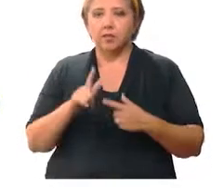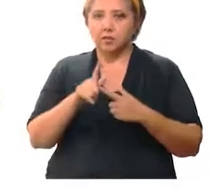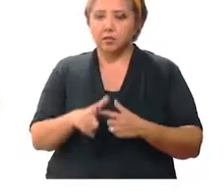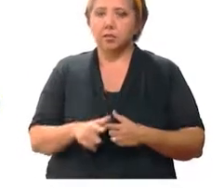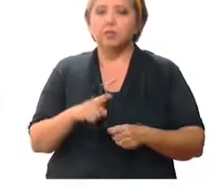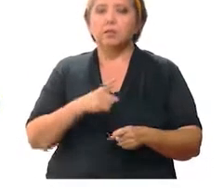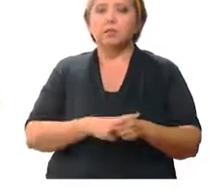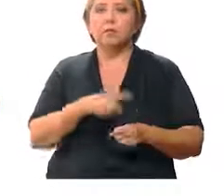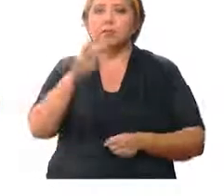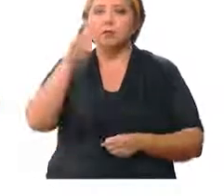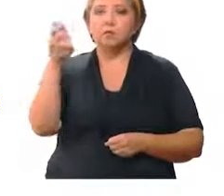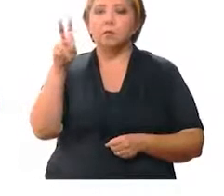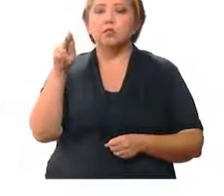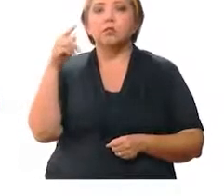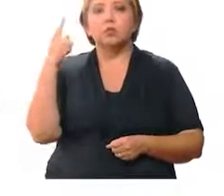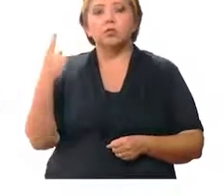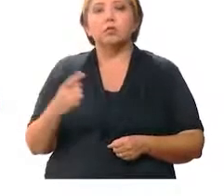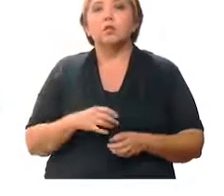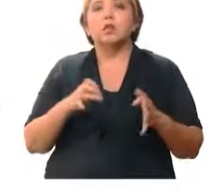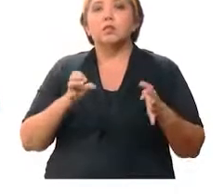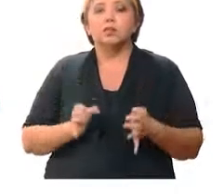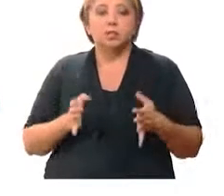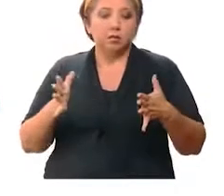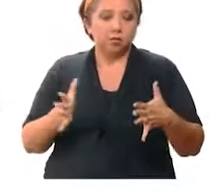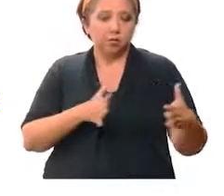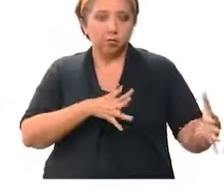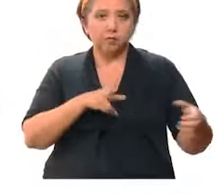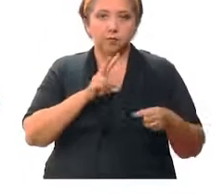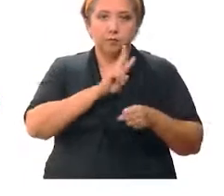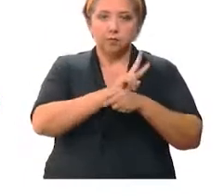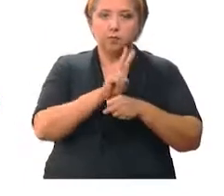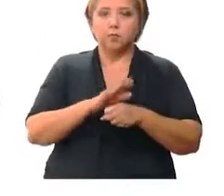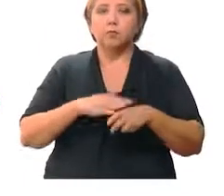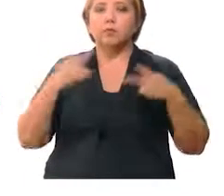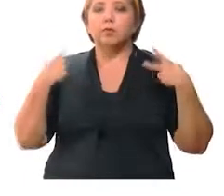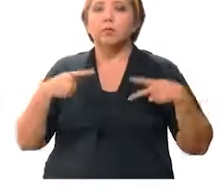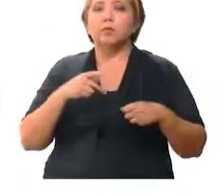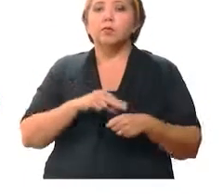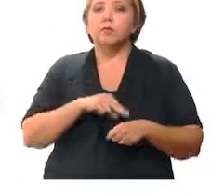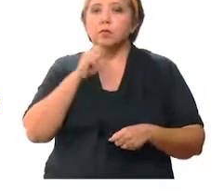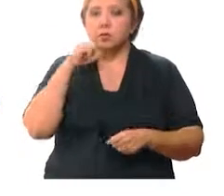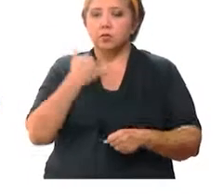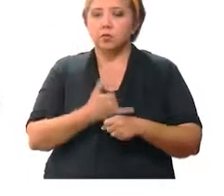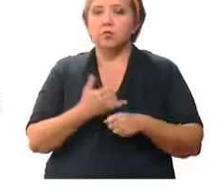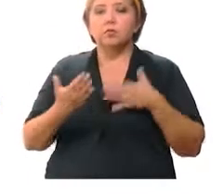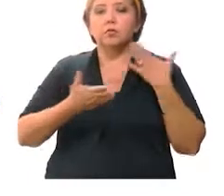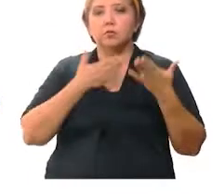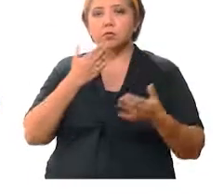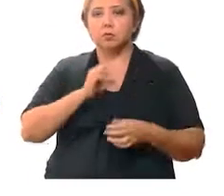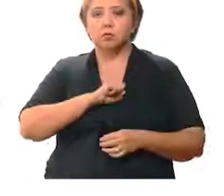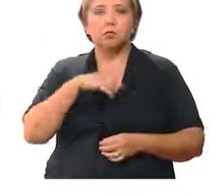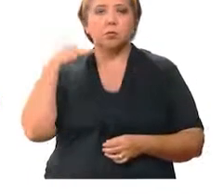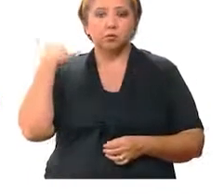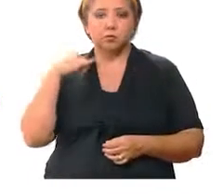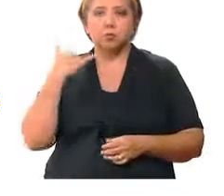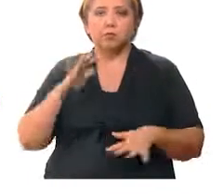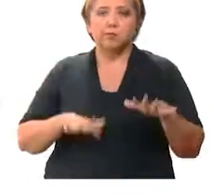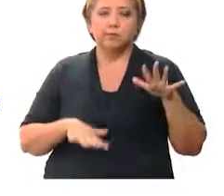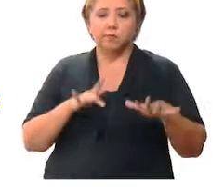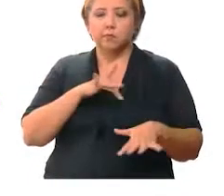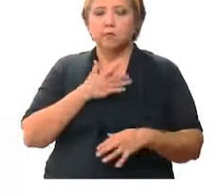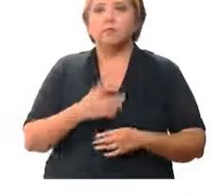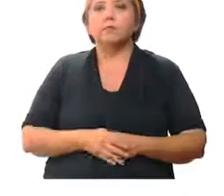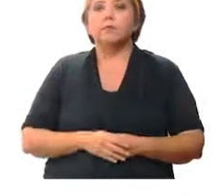casos activos, 381 están estables, aislados, monitoreados por personal médico de los servicios de salud de Yucatán. Presentan